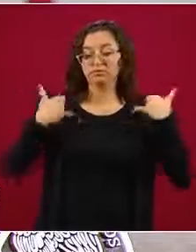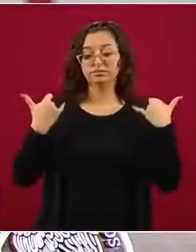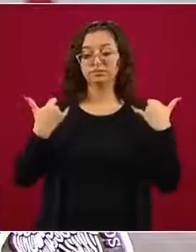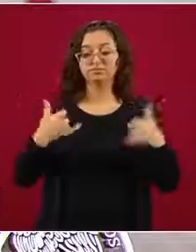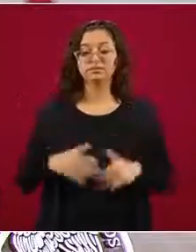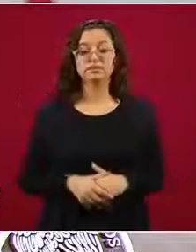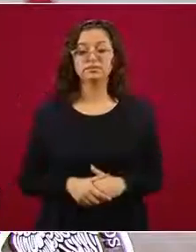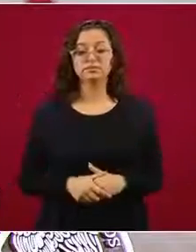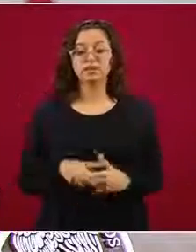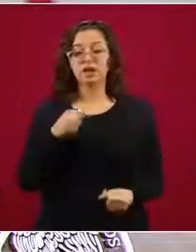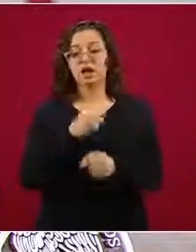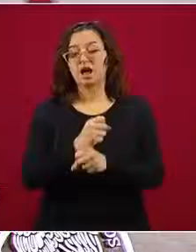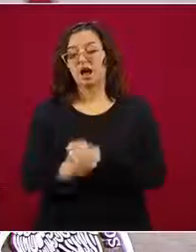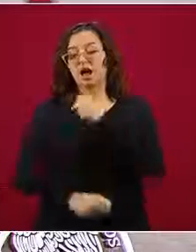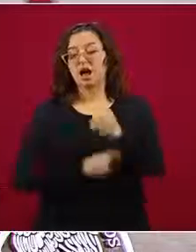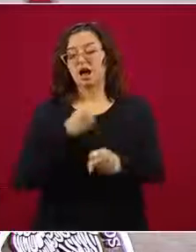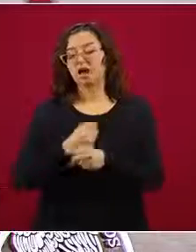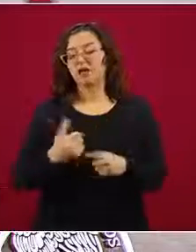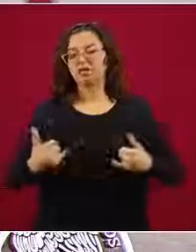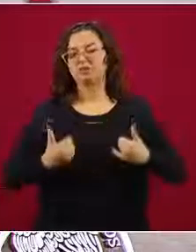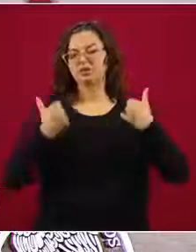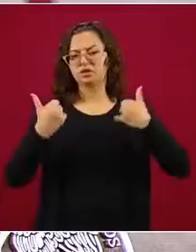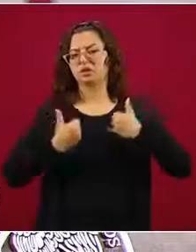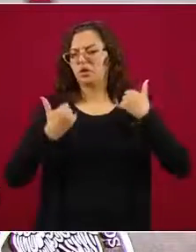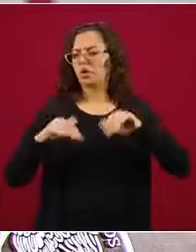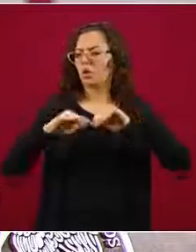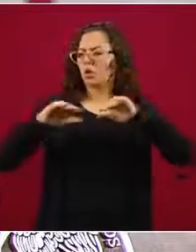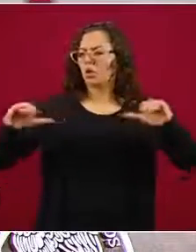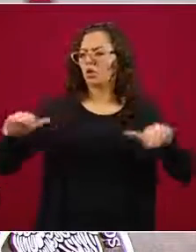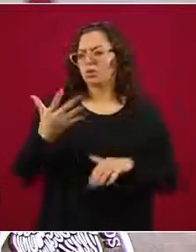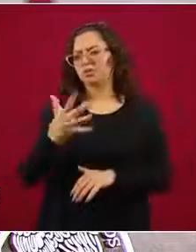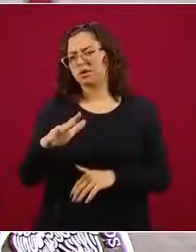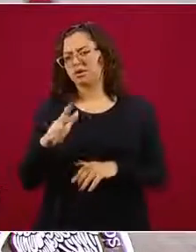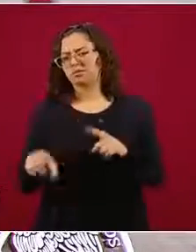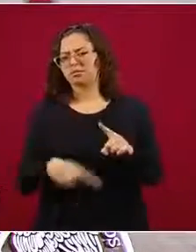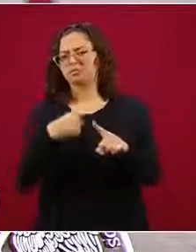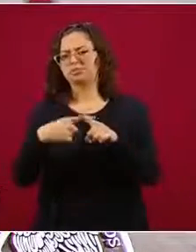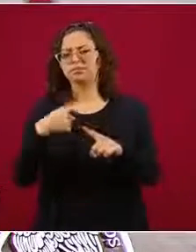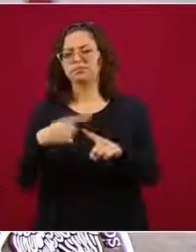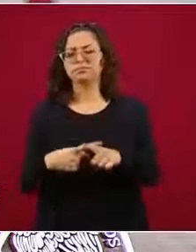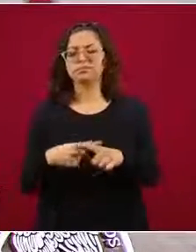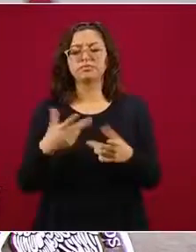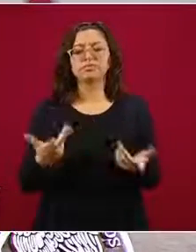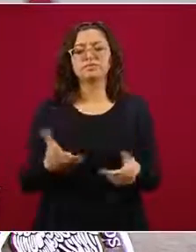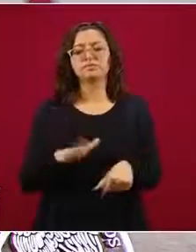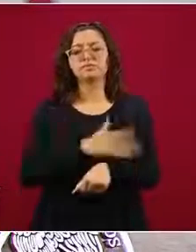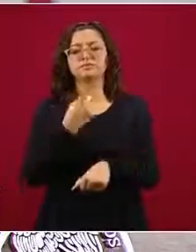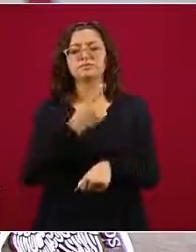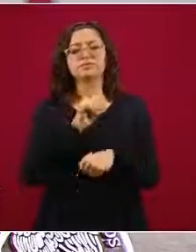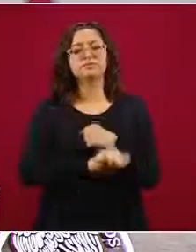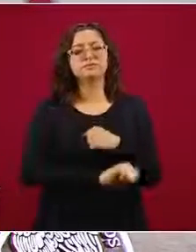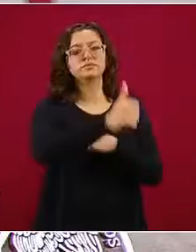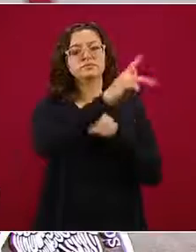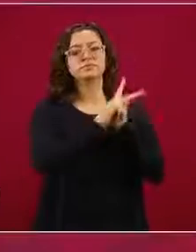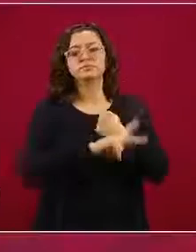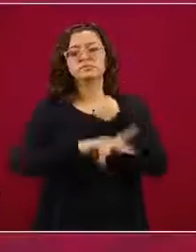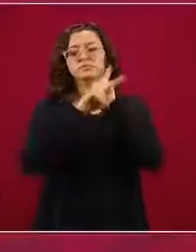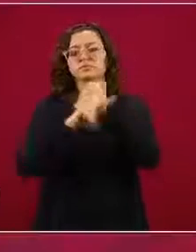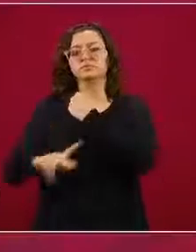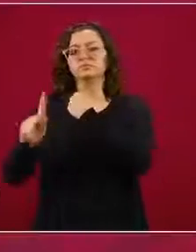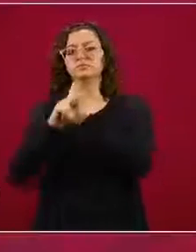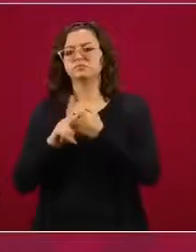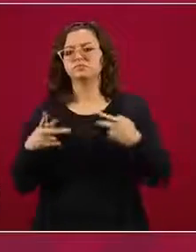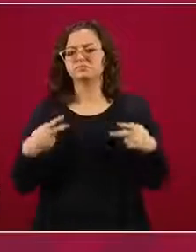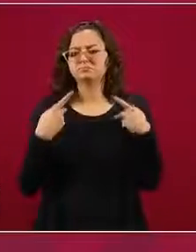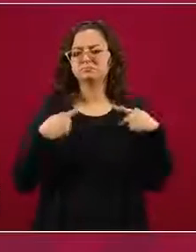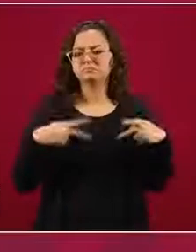el promedio de edad. Ya en otros países la